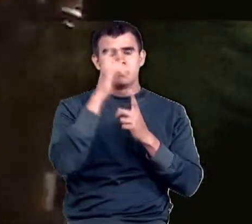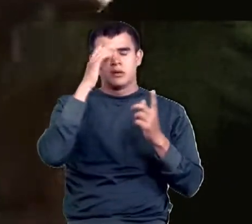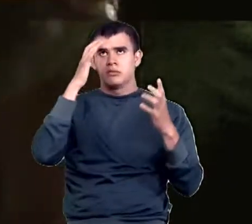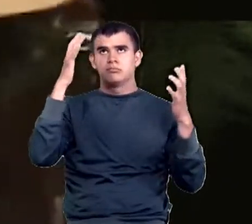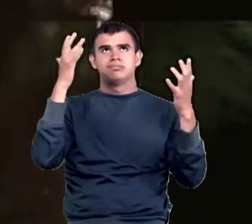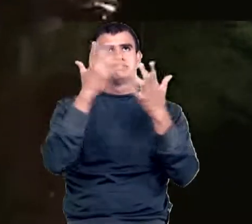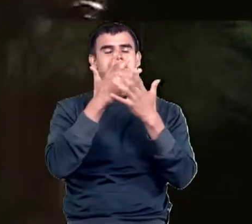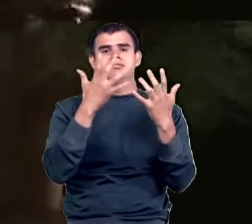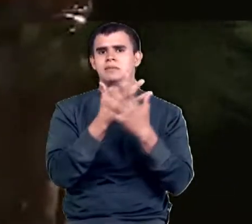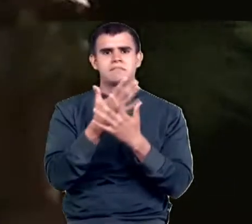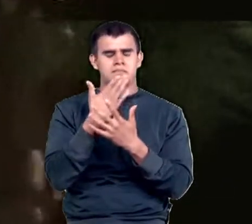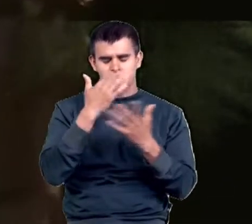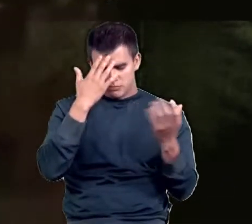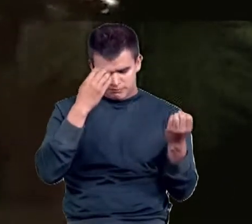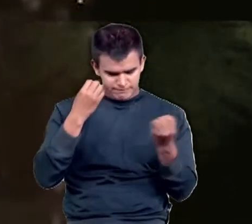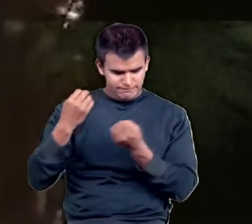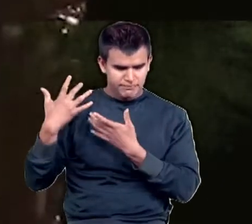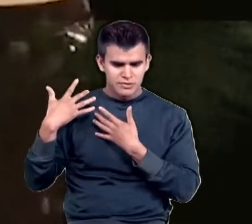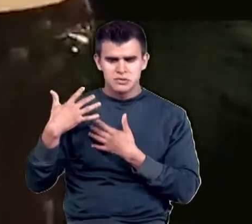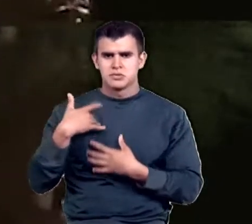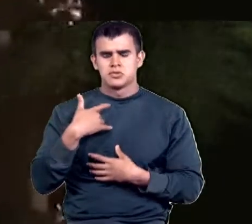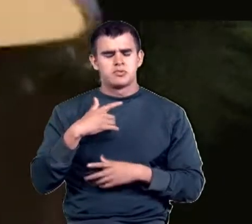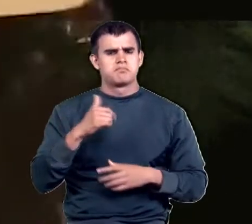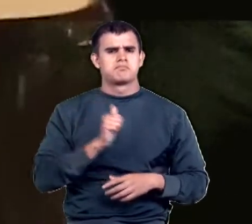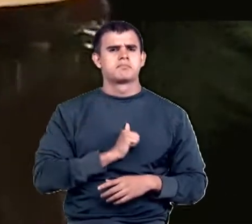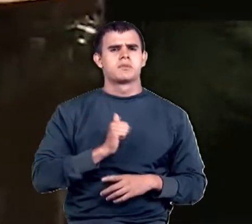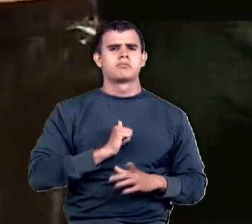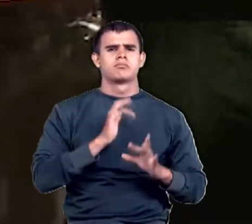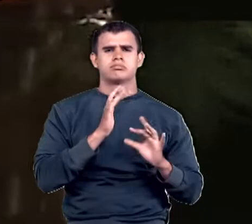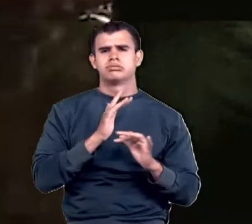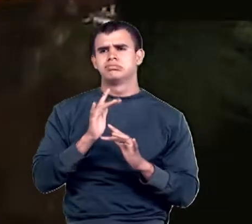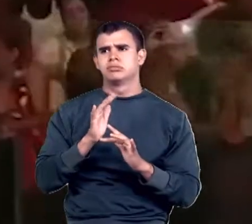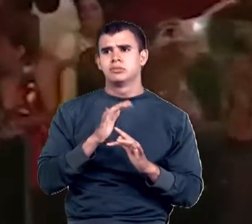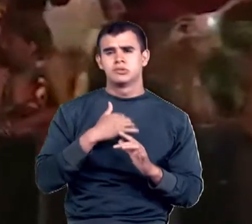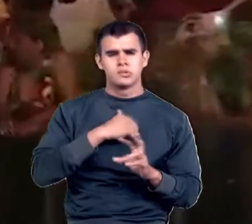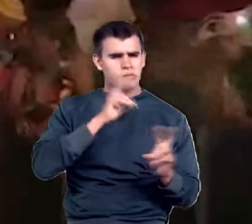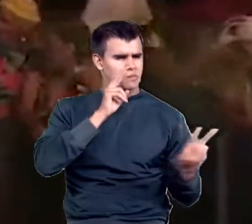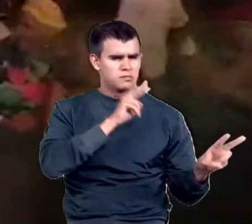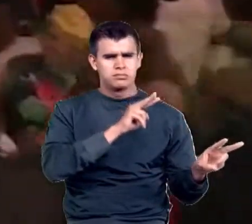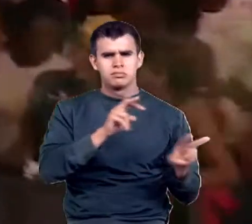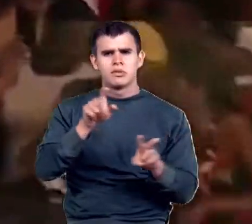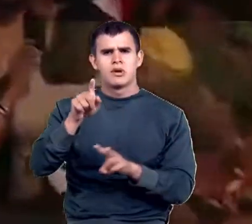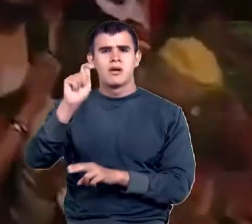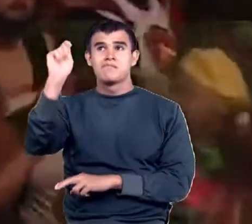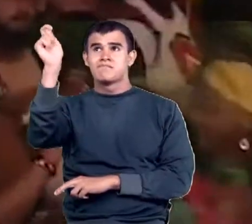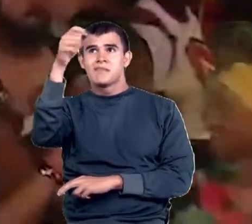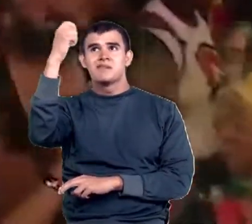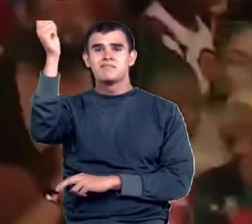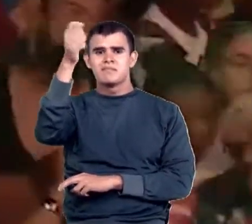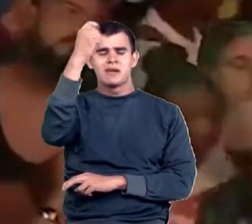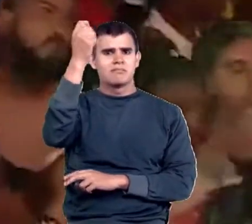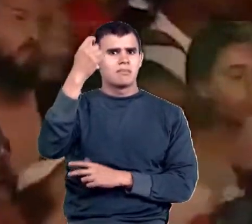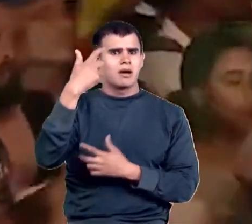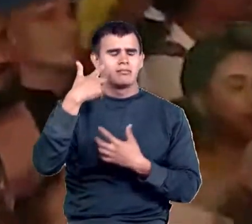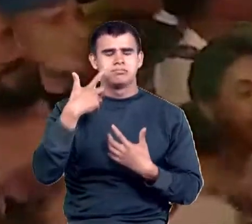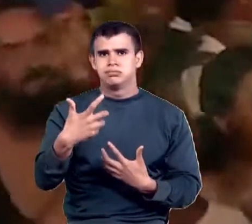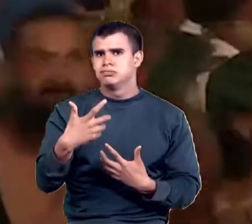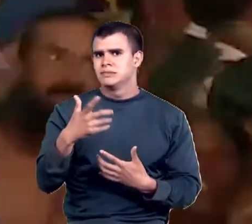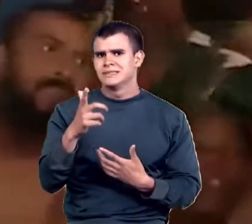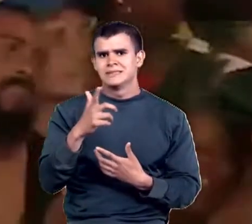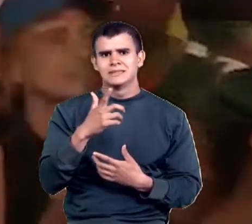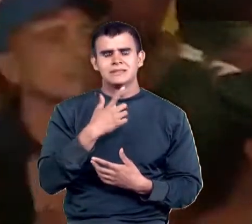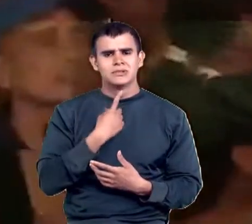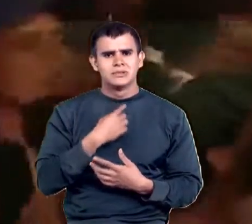nosotros en un abosado que trajimos, hicimos un corte y uno ve que la gente sale en esos pañuelos. Cosa muy bonita, o sea, como que la emoción es una cosa